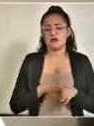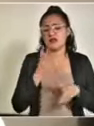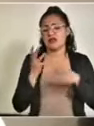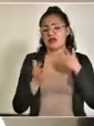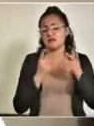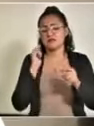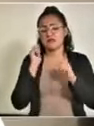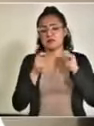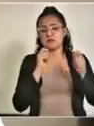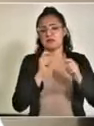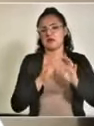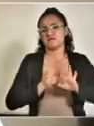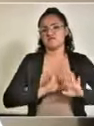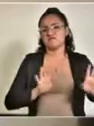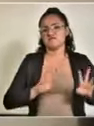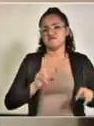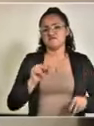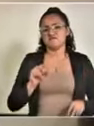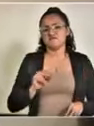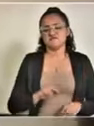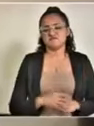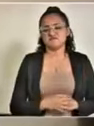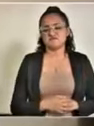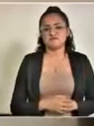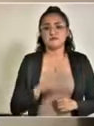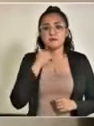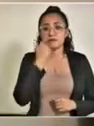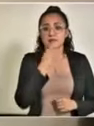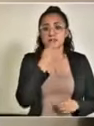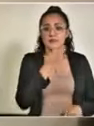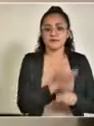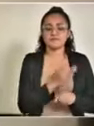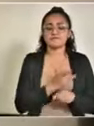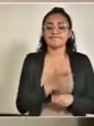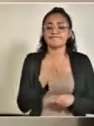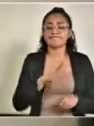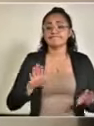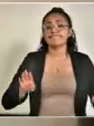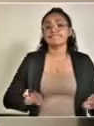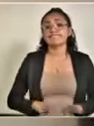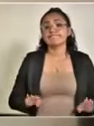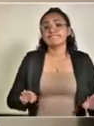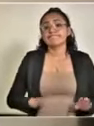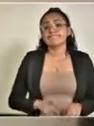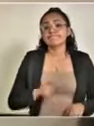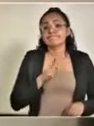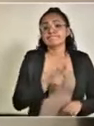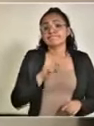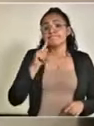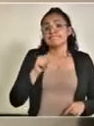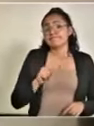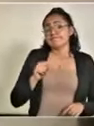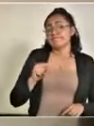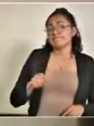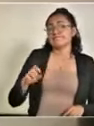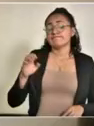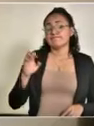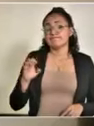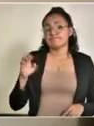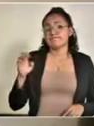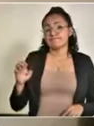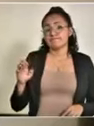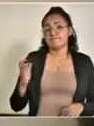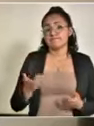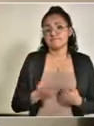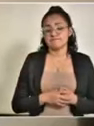Así es que solamente te les quiero decir que es el criterio del tribunal,